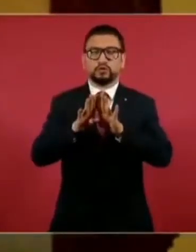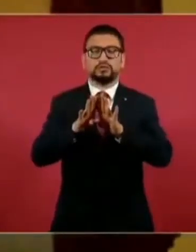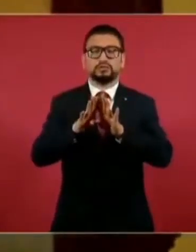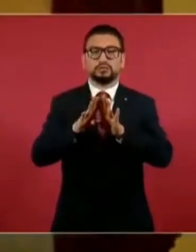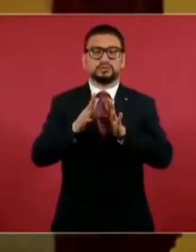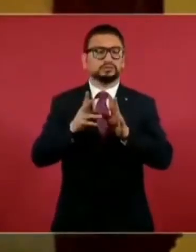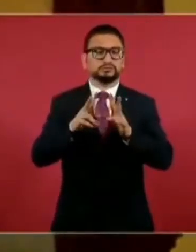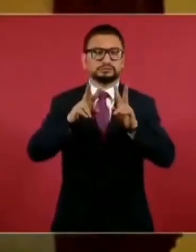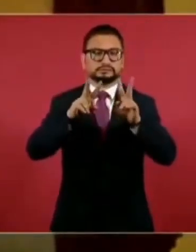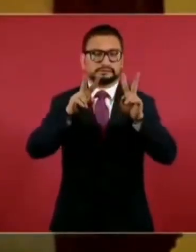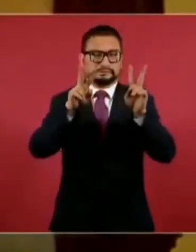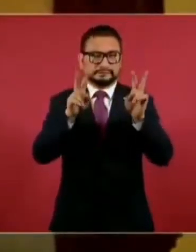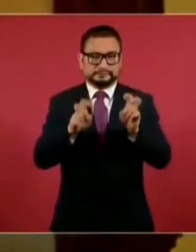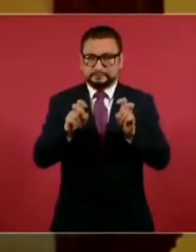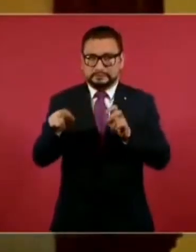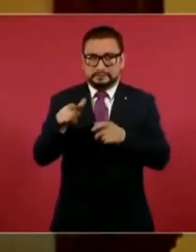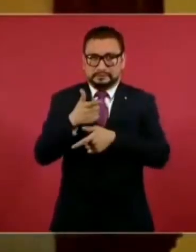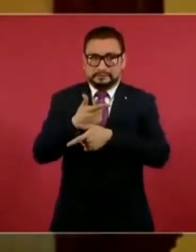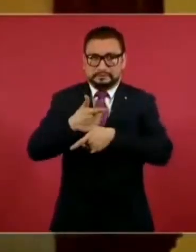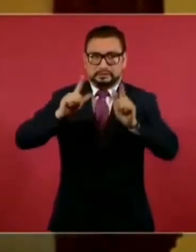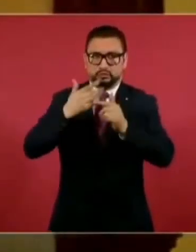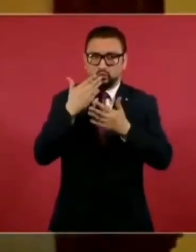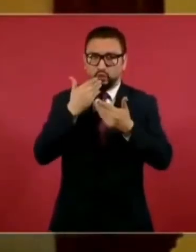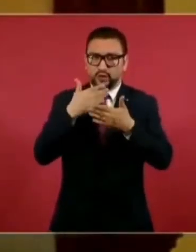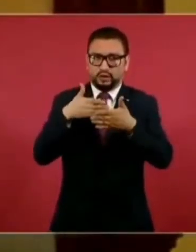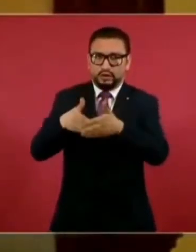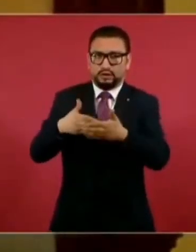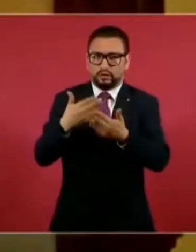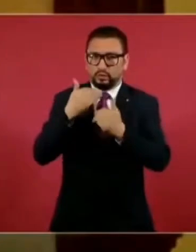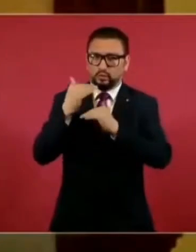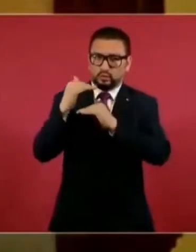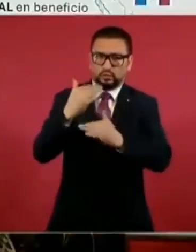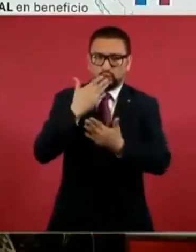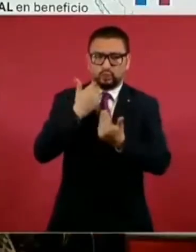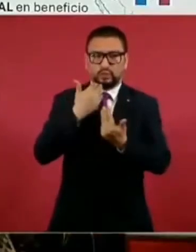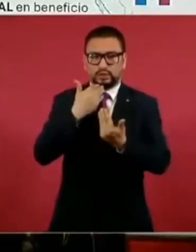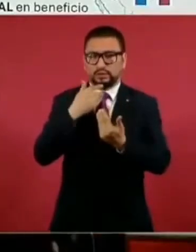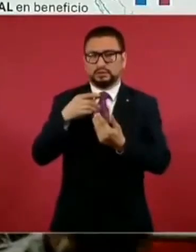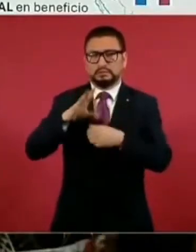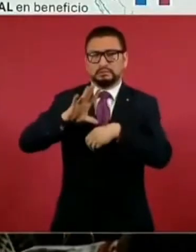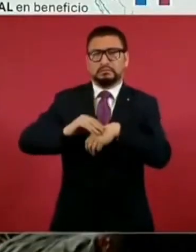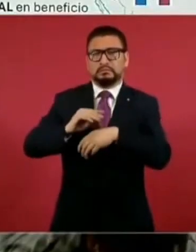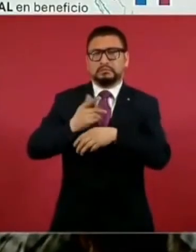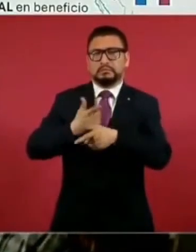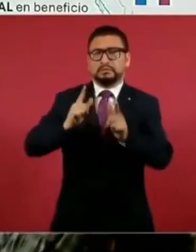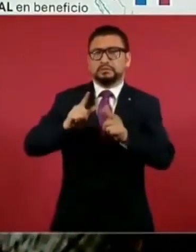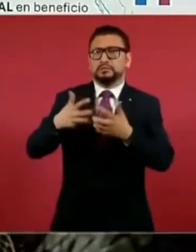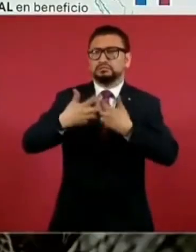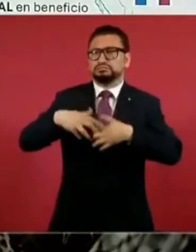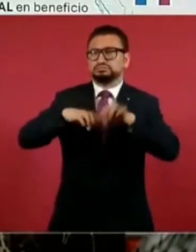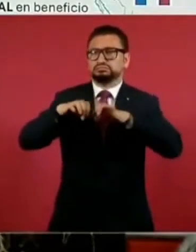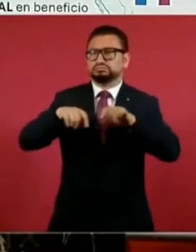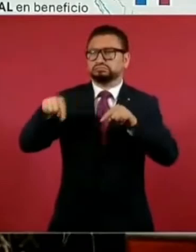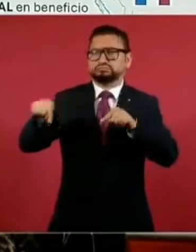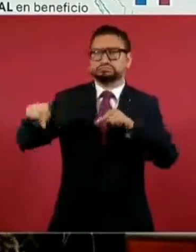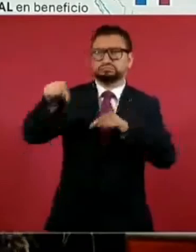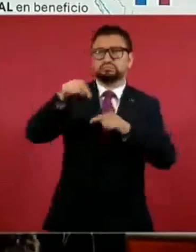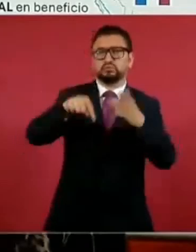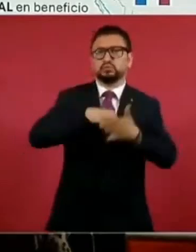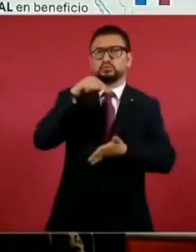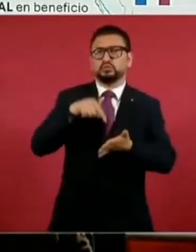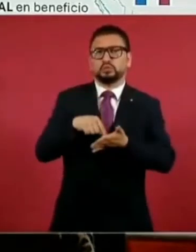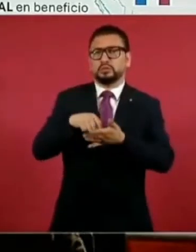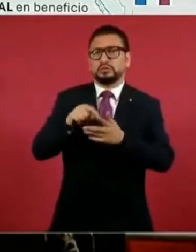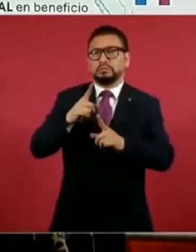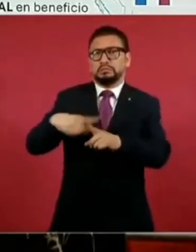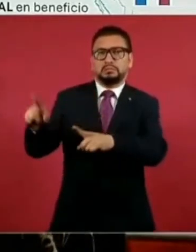interminable y restricto que permite la ubicación de centrales generadoras